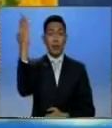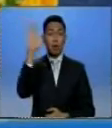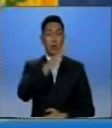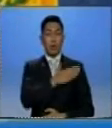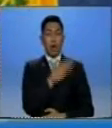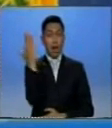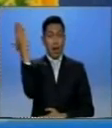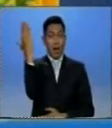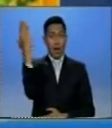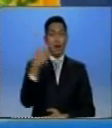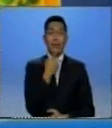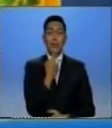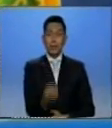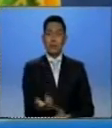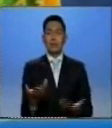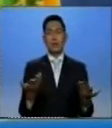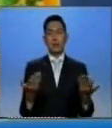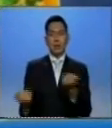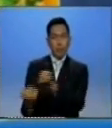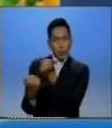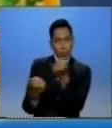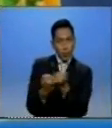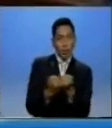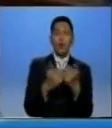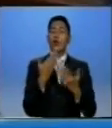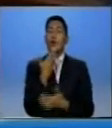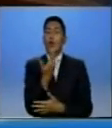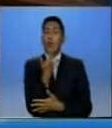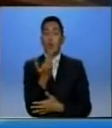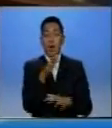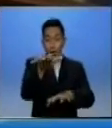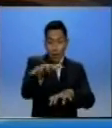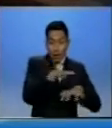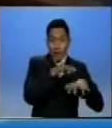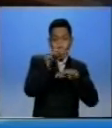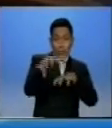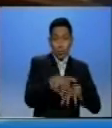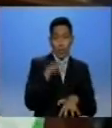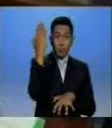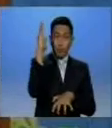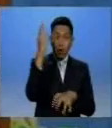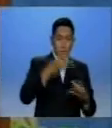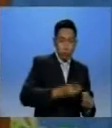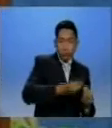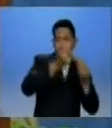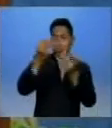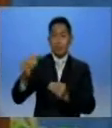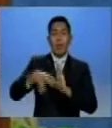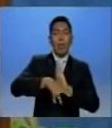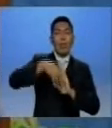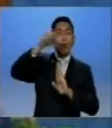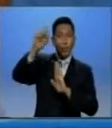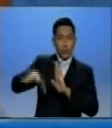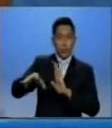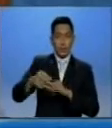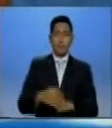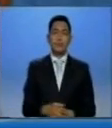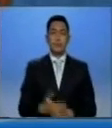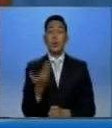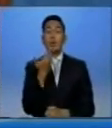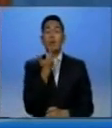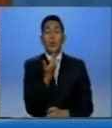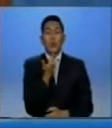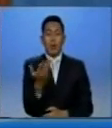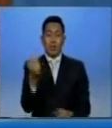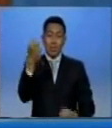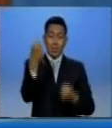que esto fue posible gracias a donaciones de los agricultores de la zona hacemos porque pero los costos de transporte son bastante elevados